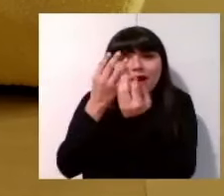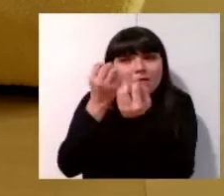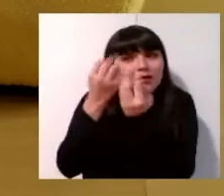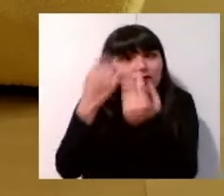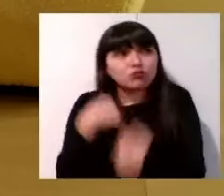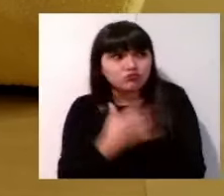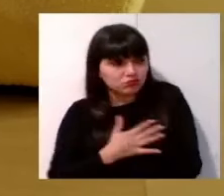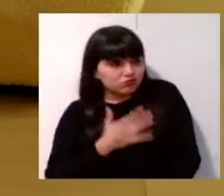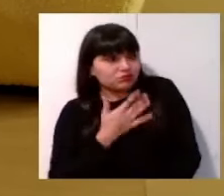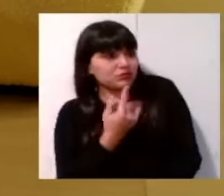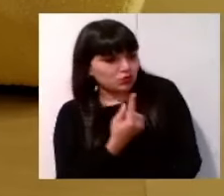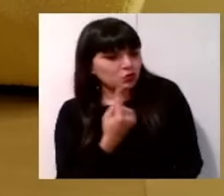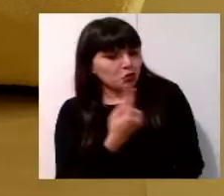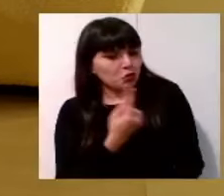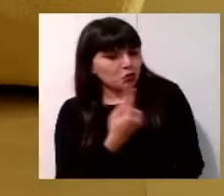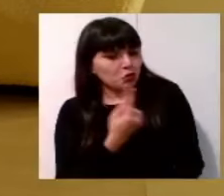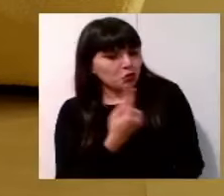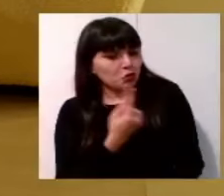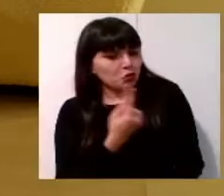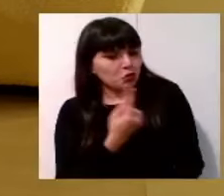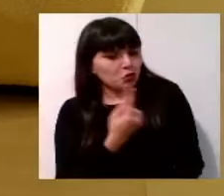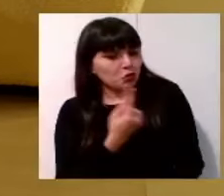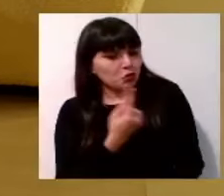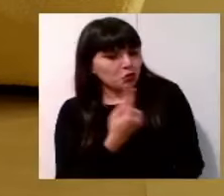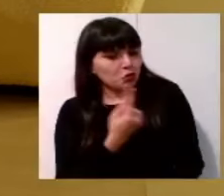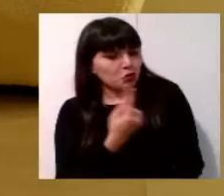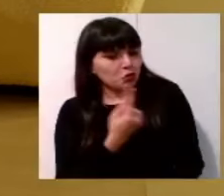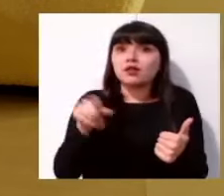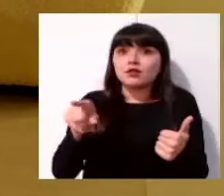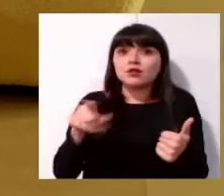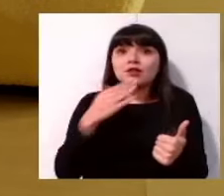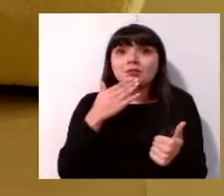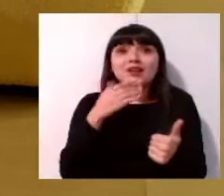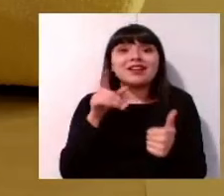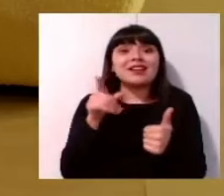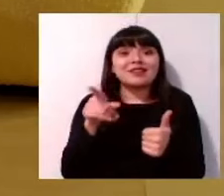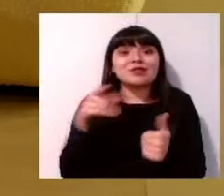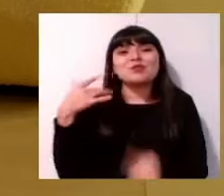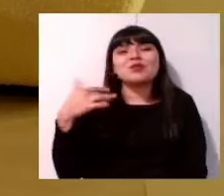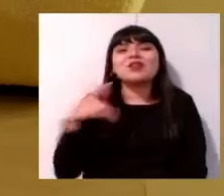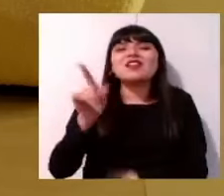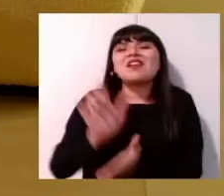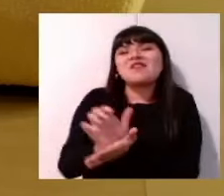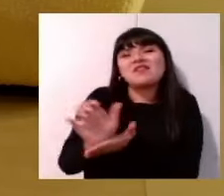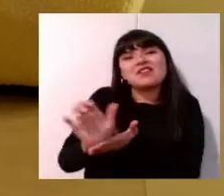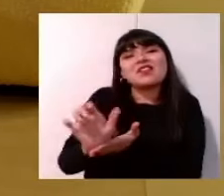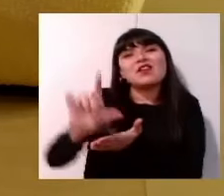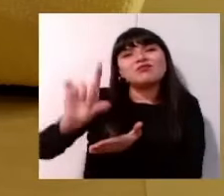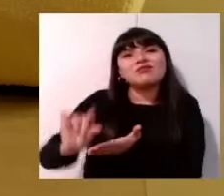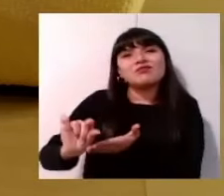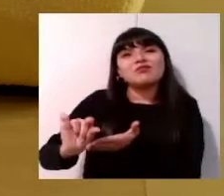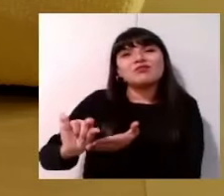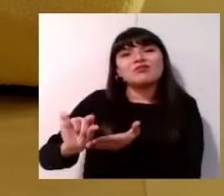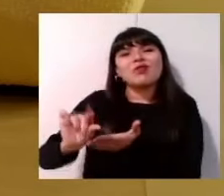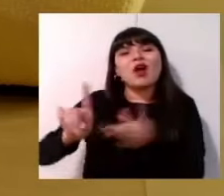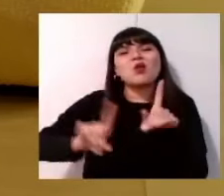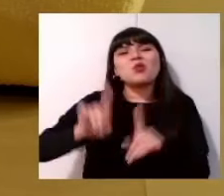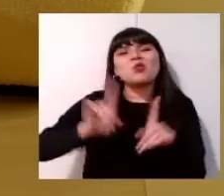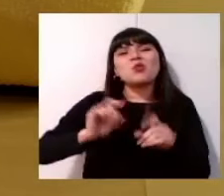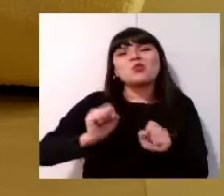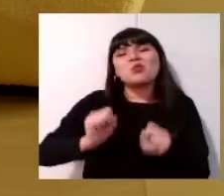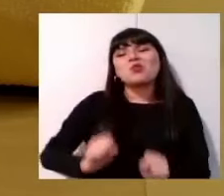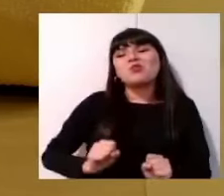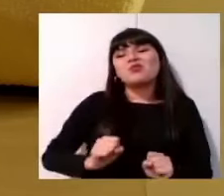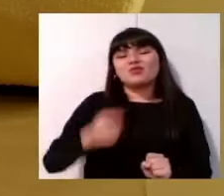sentirse seguros. Entonces, estar ahí y evitar todas las cosas que uno puede introducir, como por ejemplo, en la medida de lo